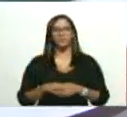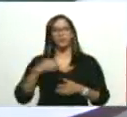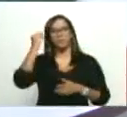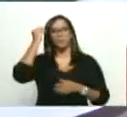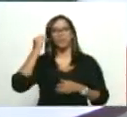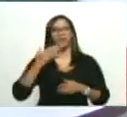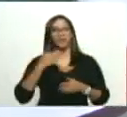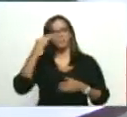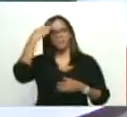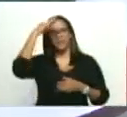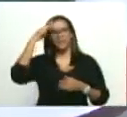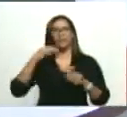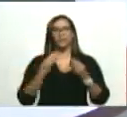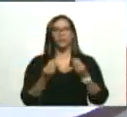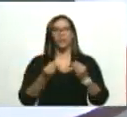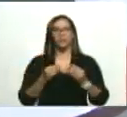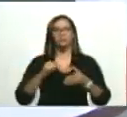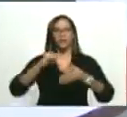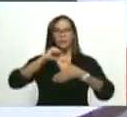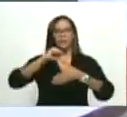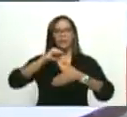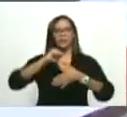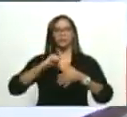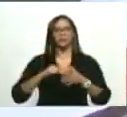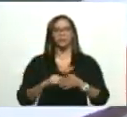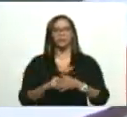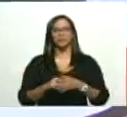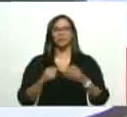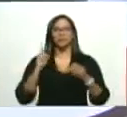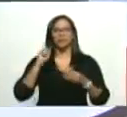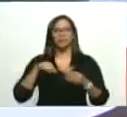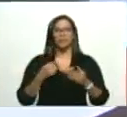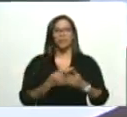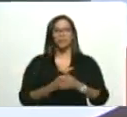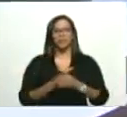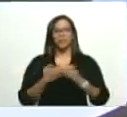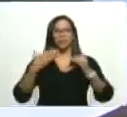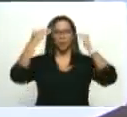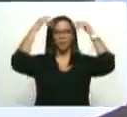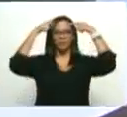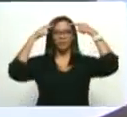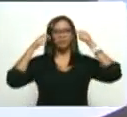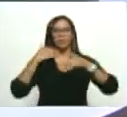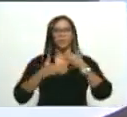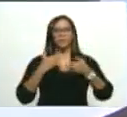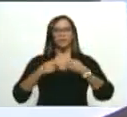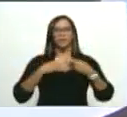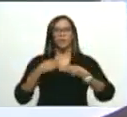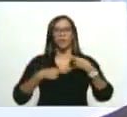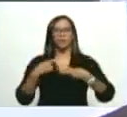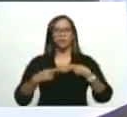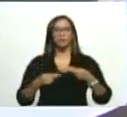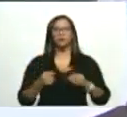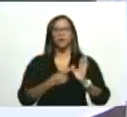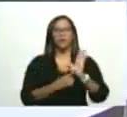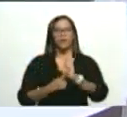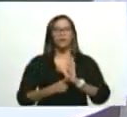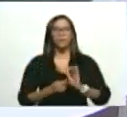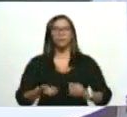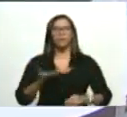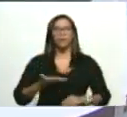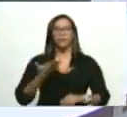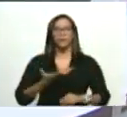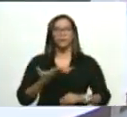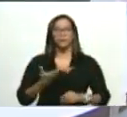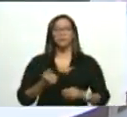México, como para mucha de América Latina, tanto el comandante Hugo Chávez como el proceso de la revolución fue un ejemplo muy importante